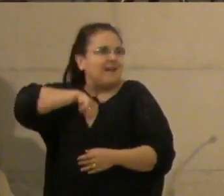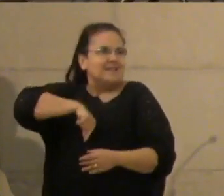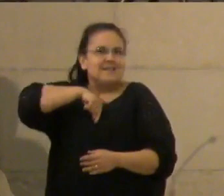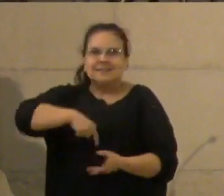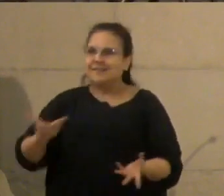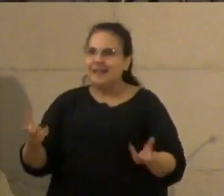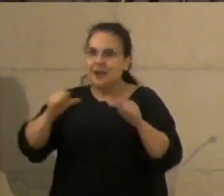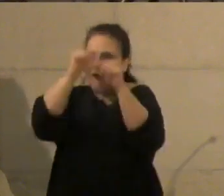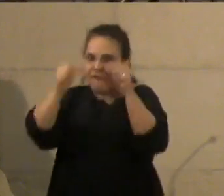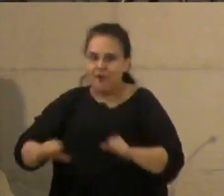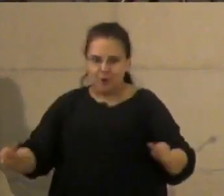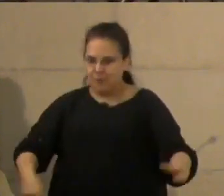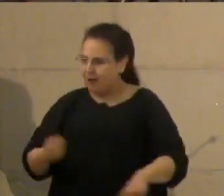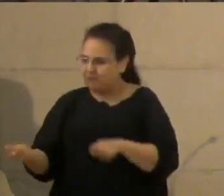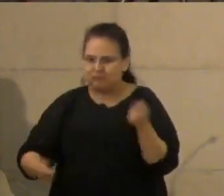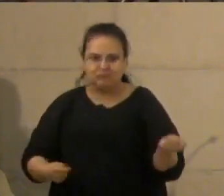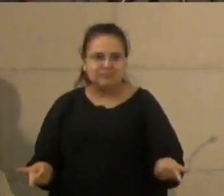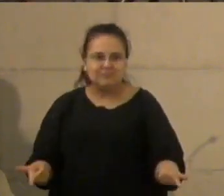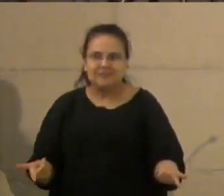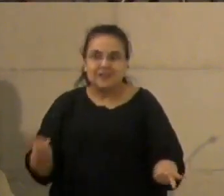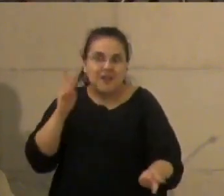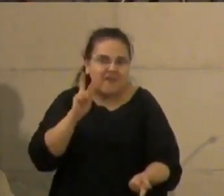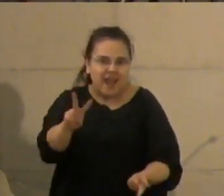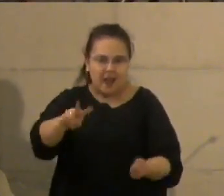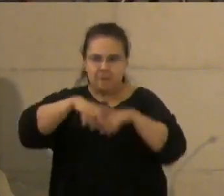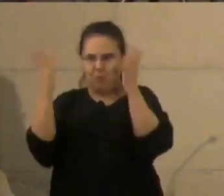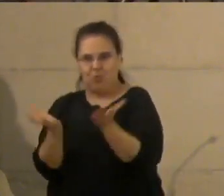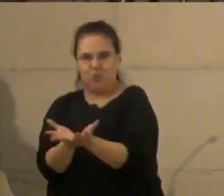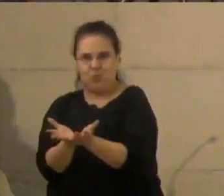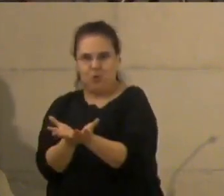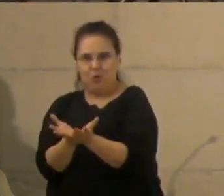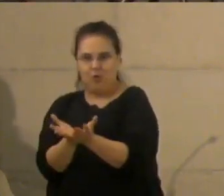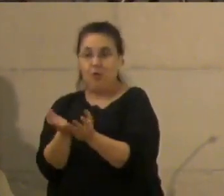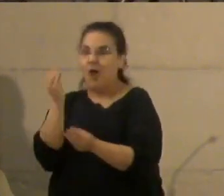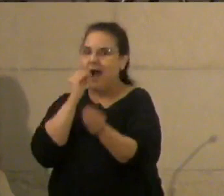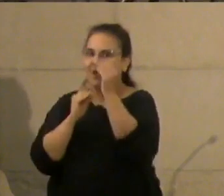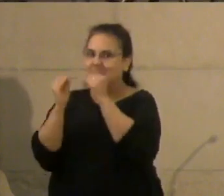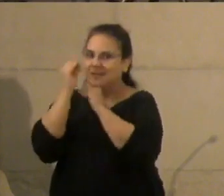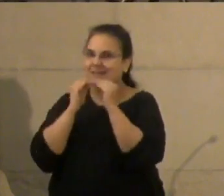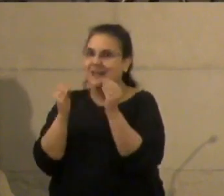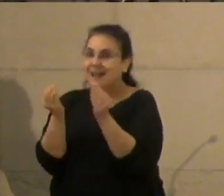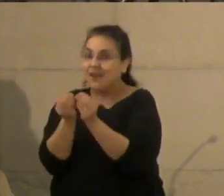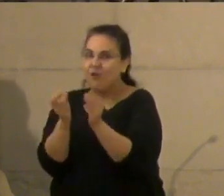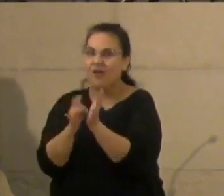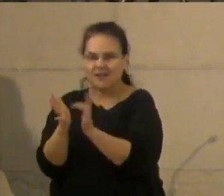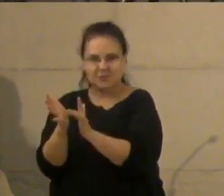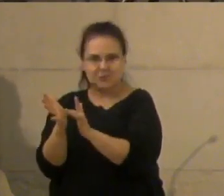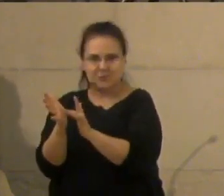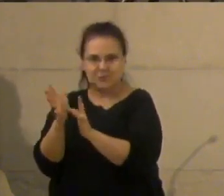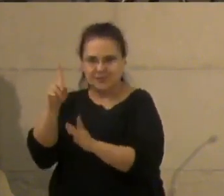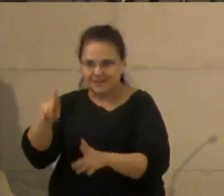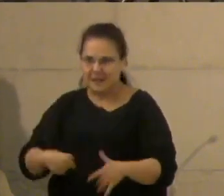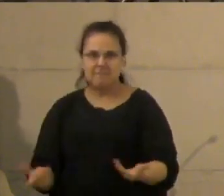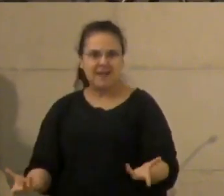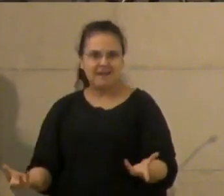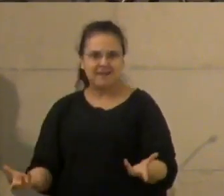nuestra forma de gastar, nuestra forma de mirar el mundo. Alimentarse por Jesús es además incorporarse